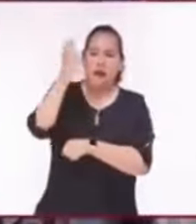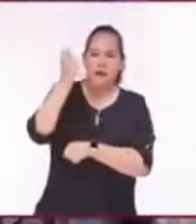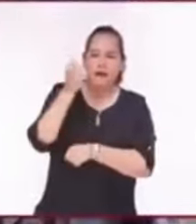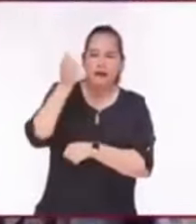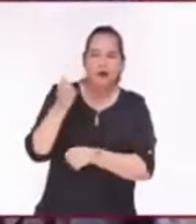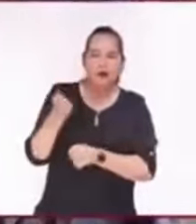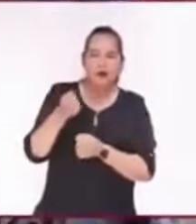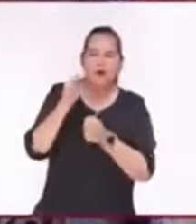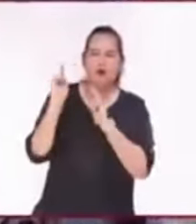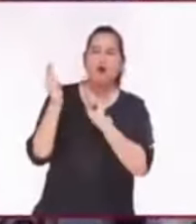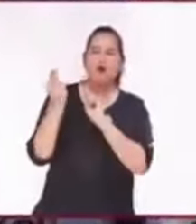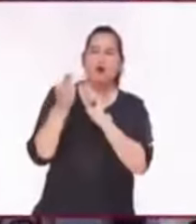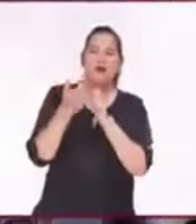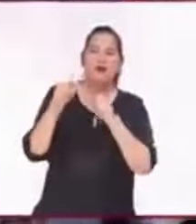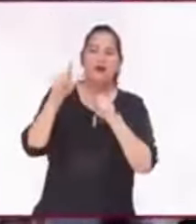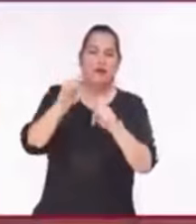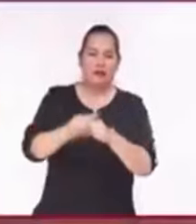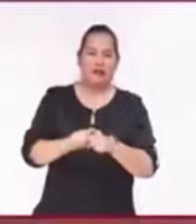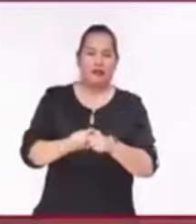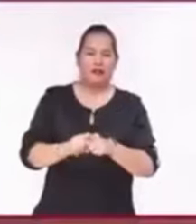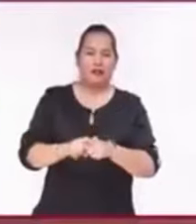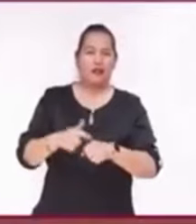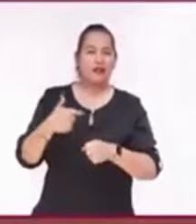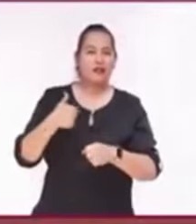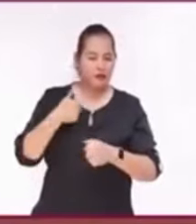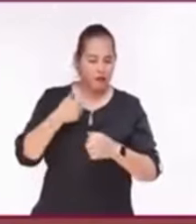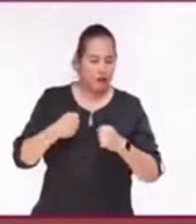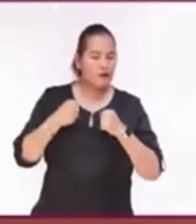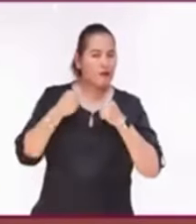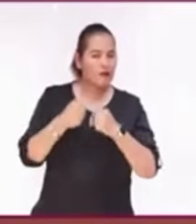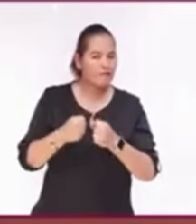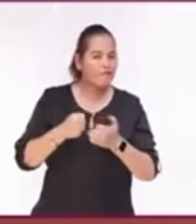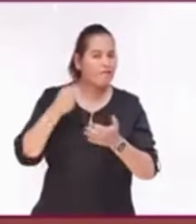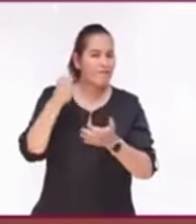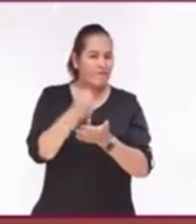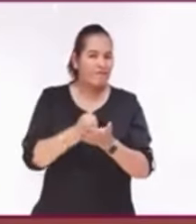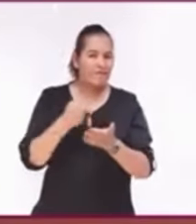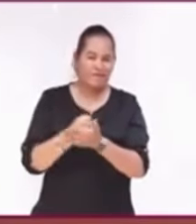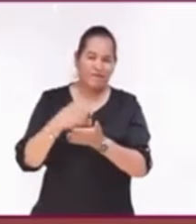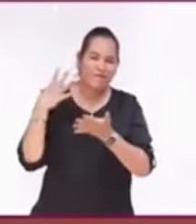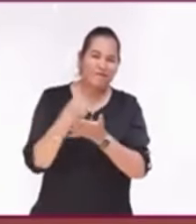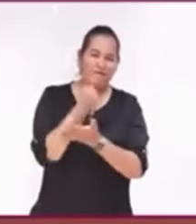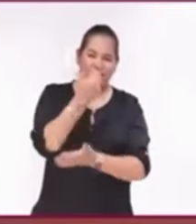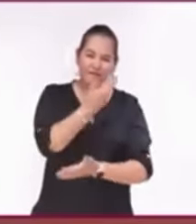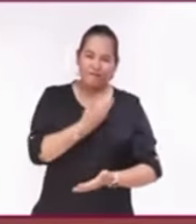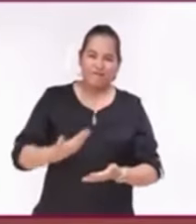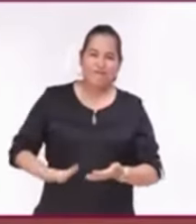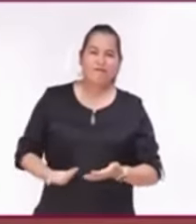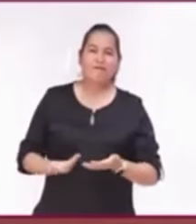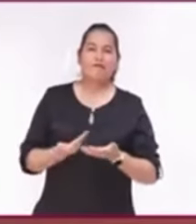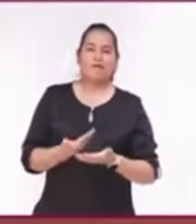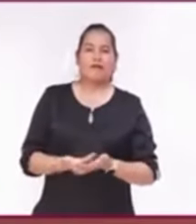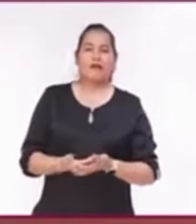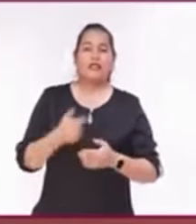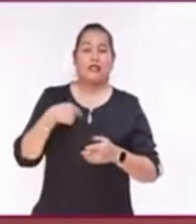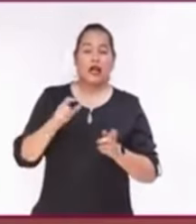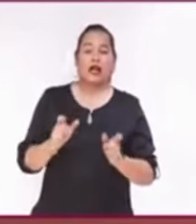y vamos a garantizar, porque de que vamos a llegar al gobierno y vamos a garantizar su